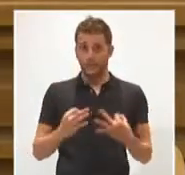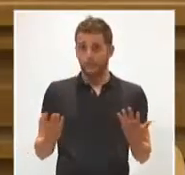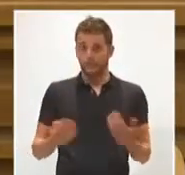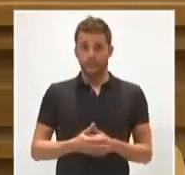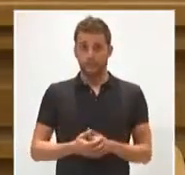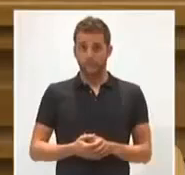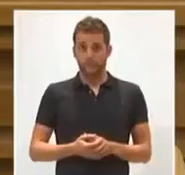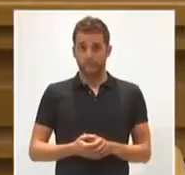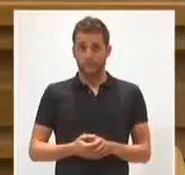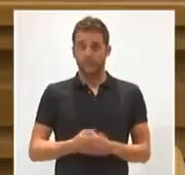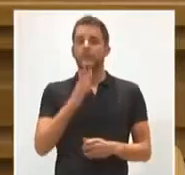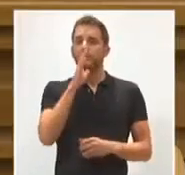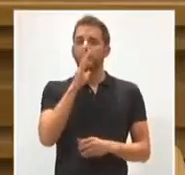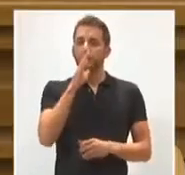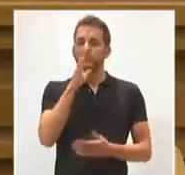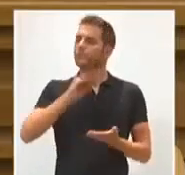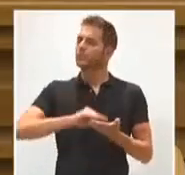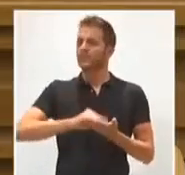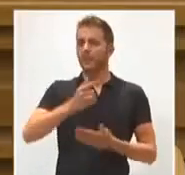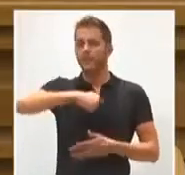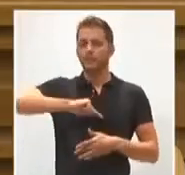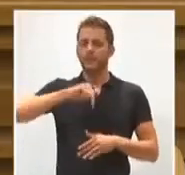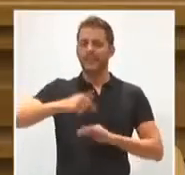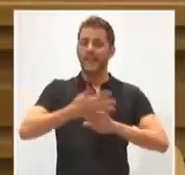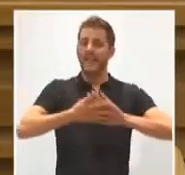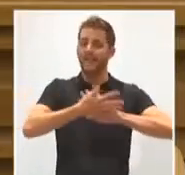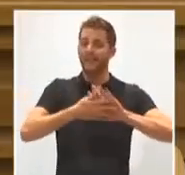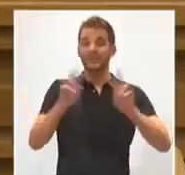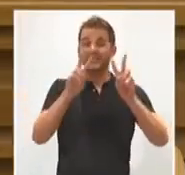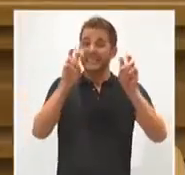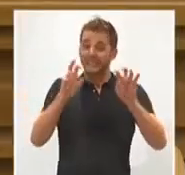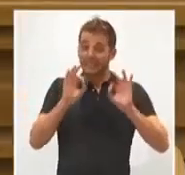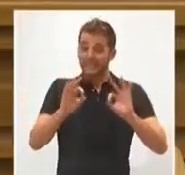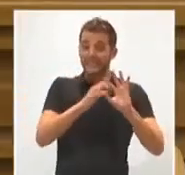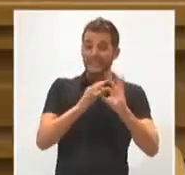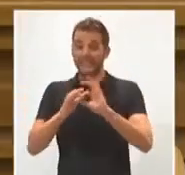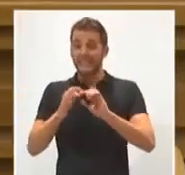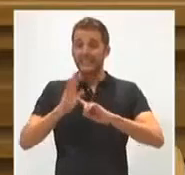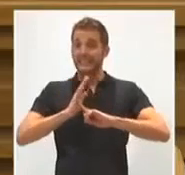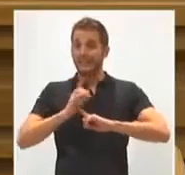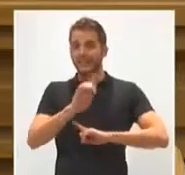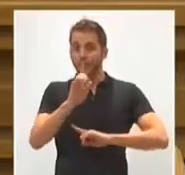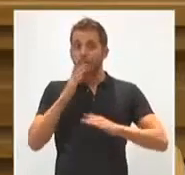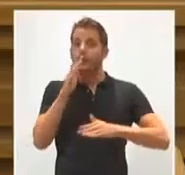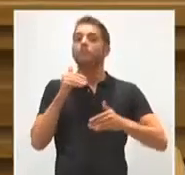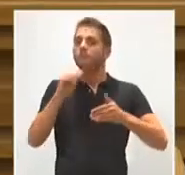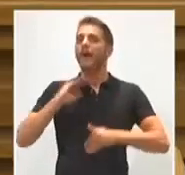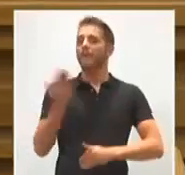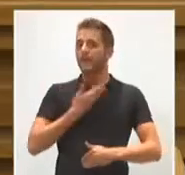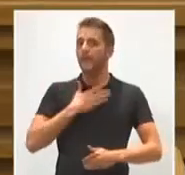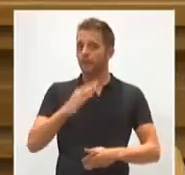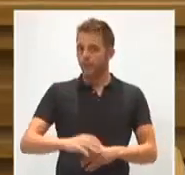eso muchas veces hablamos aquí de cuestiones que no son estrictamente regionales pero evidentemente no nos pueden afectar yo